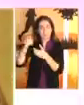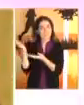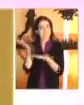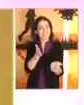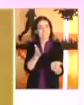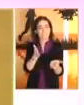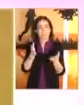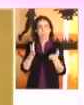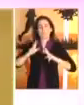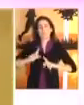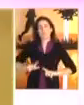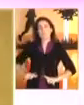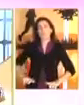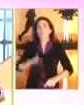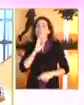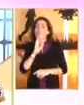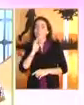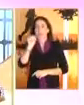que se relajen en la alberca.